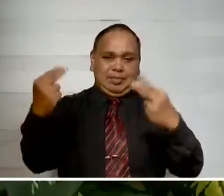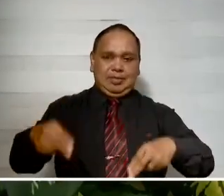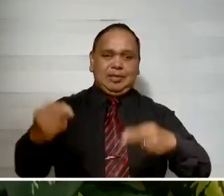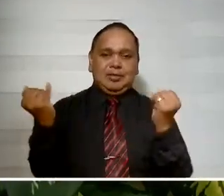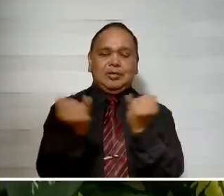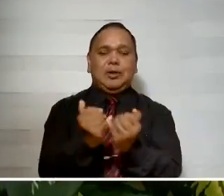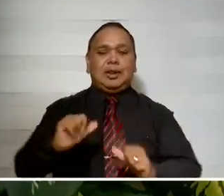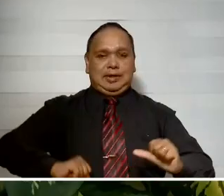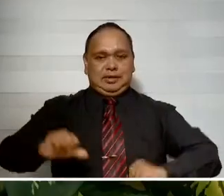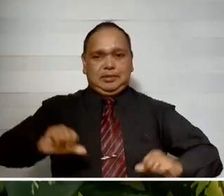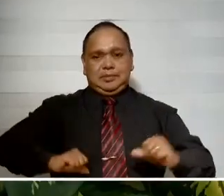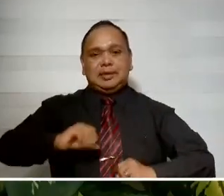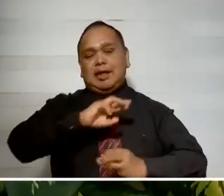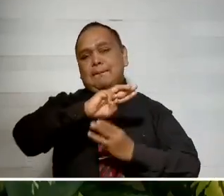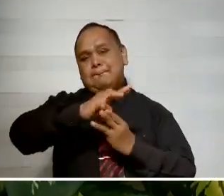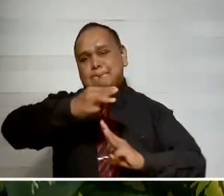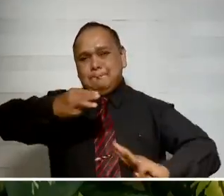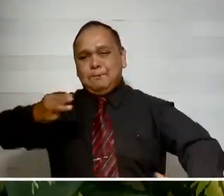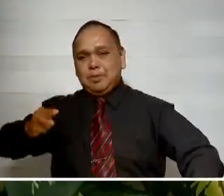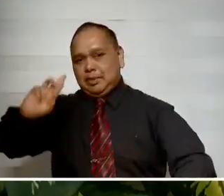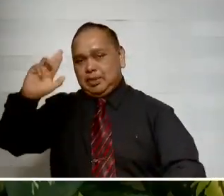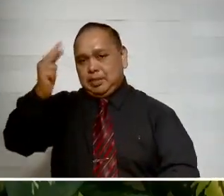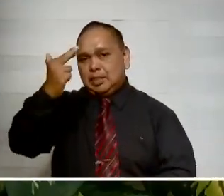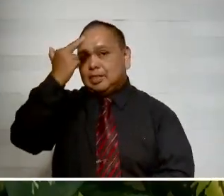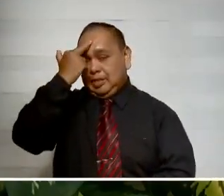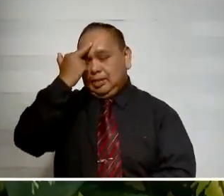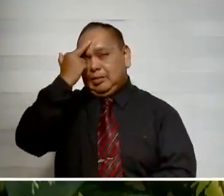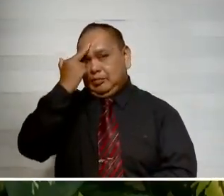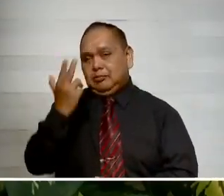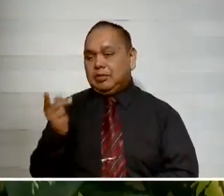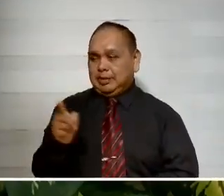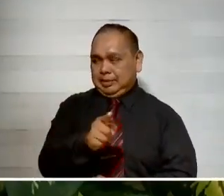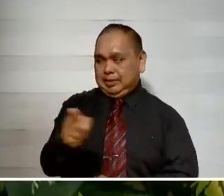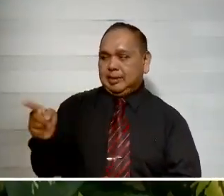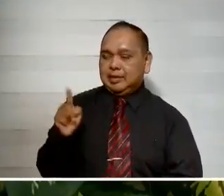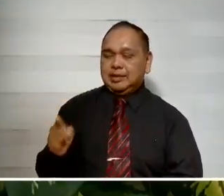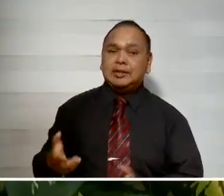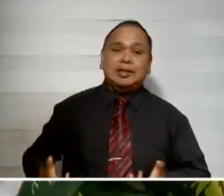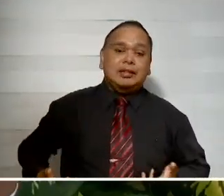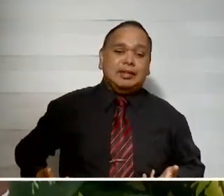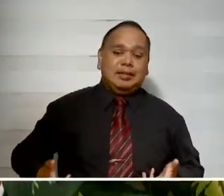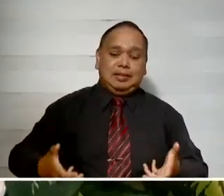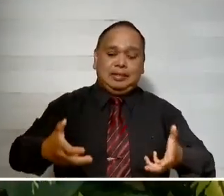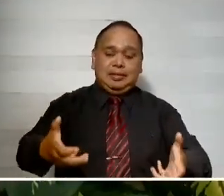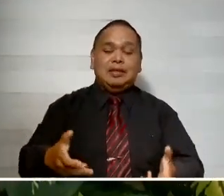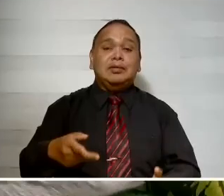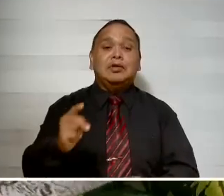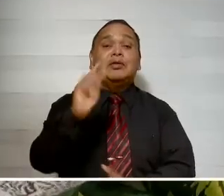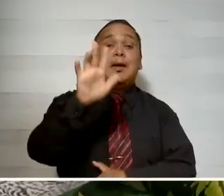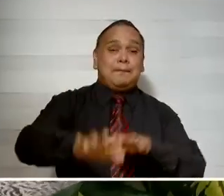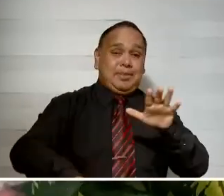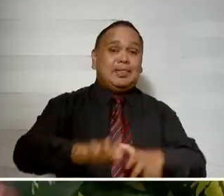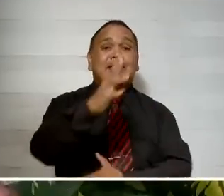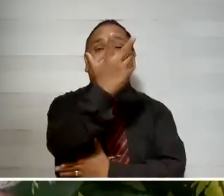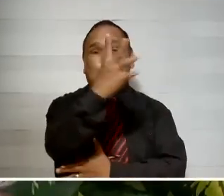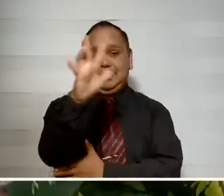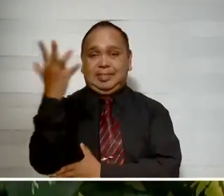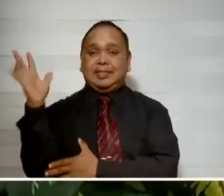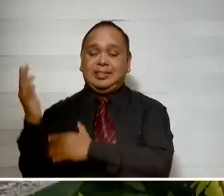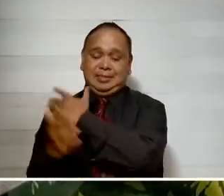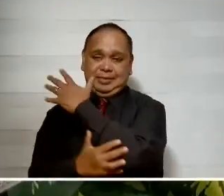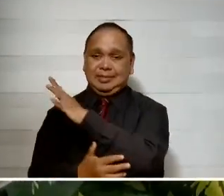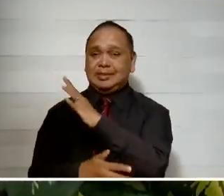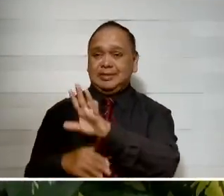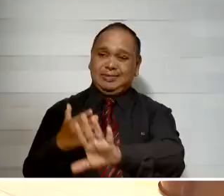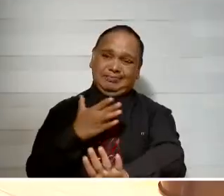tenía antes en Palizada, que recordemos que habían estado pidiendo su carretera, pero por cuestiones ambientales pues es imposible que